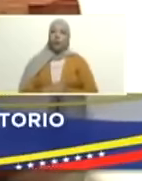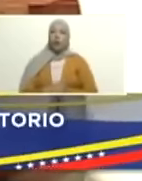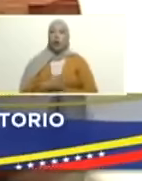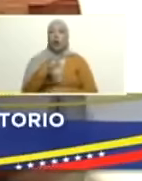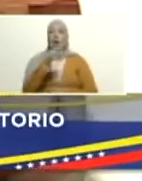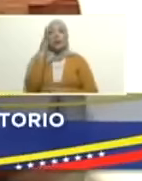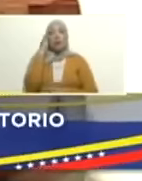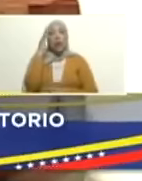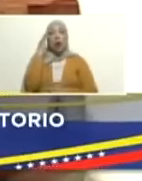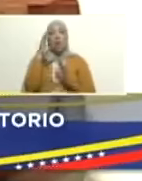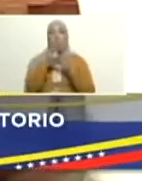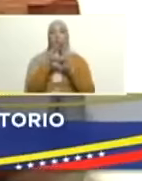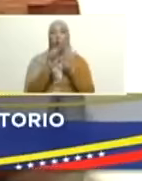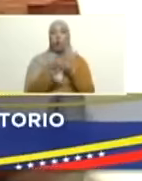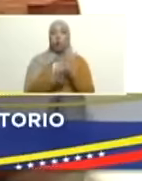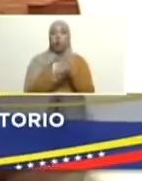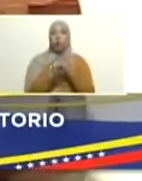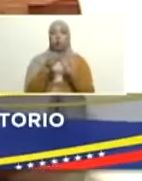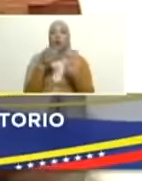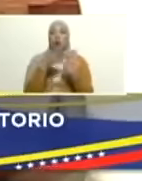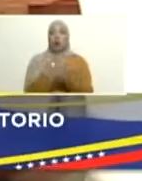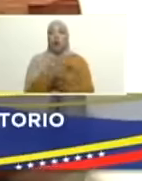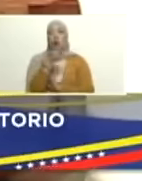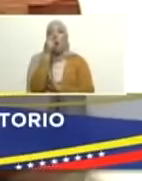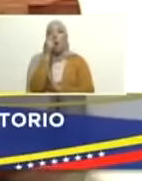constitucionalista, hombre de palabra,